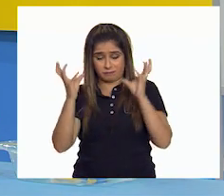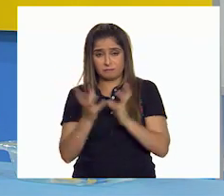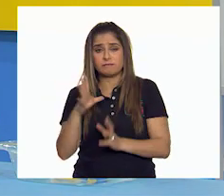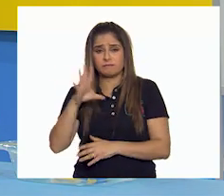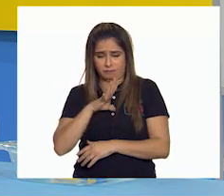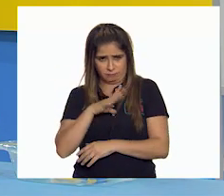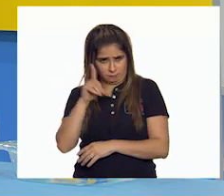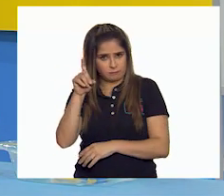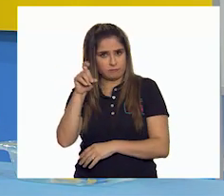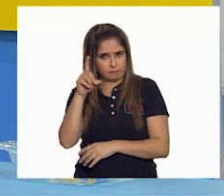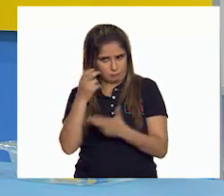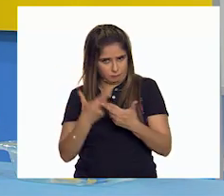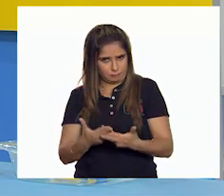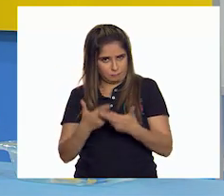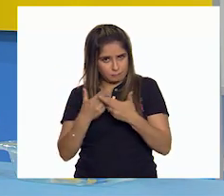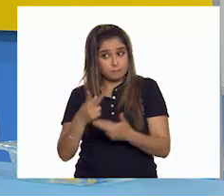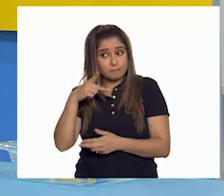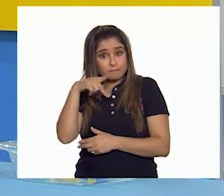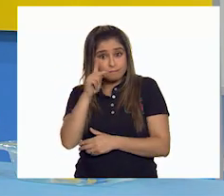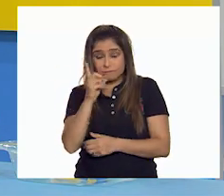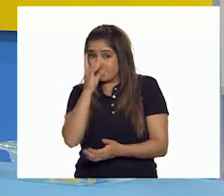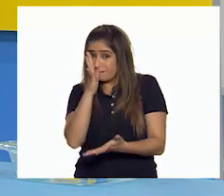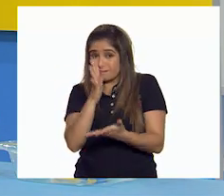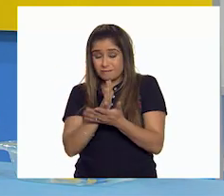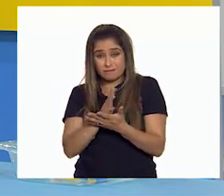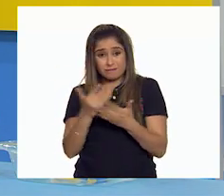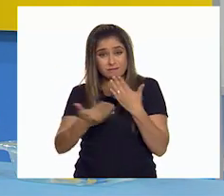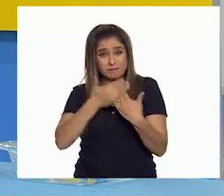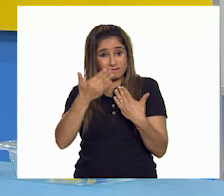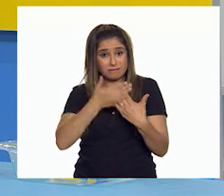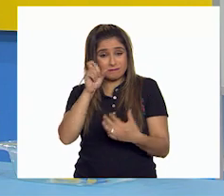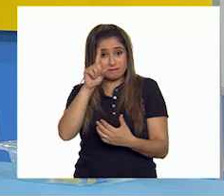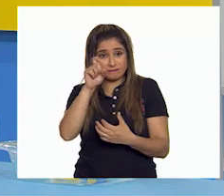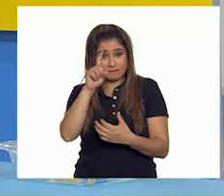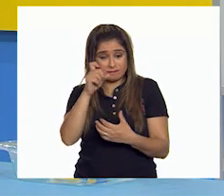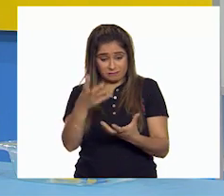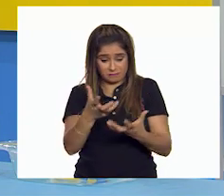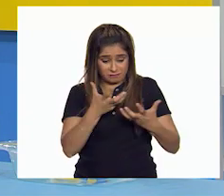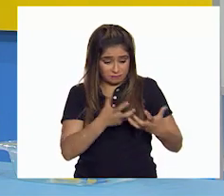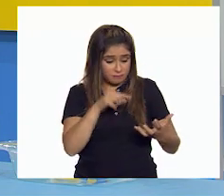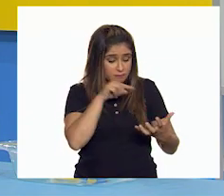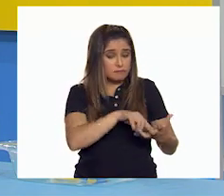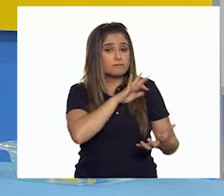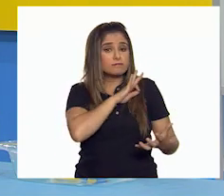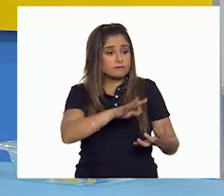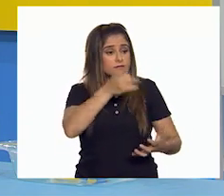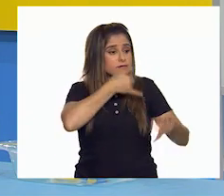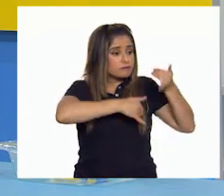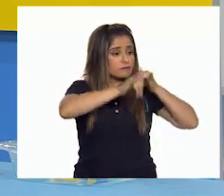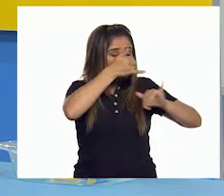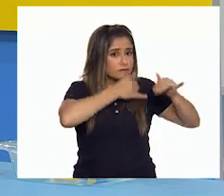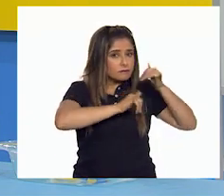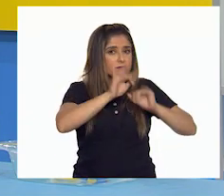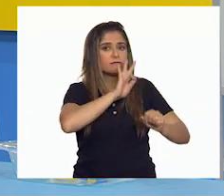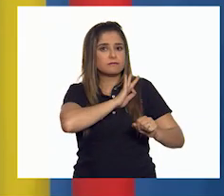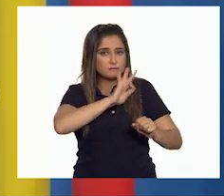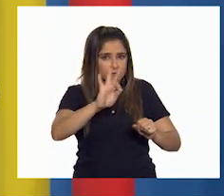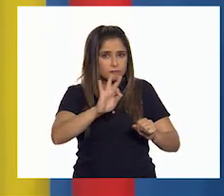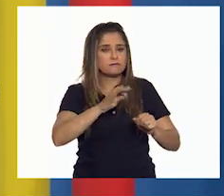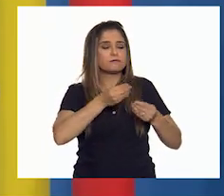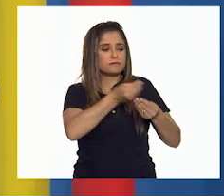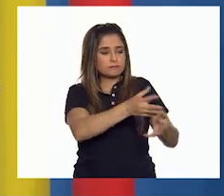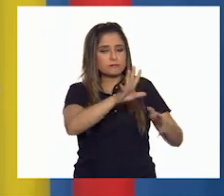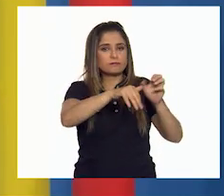un porcentaje muy bajo de esa agua es considerada agua fresca para el uso y consumo de los seres humanos. Así